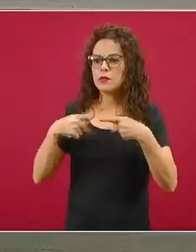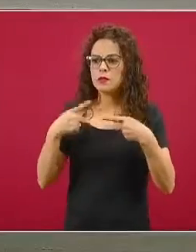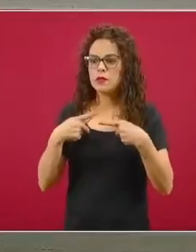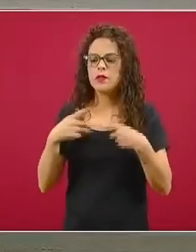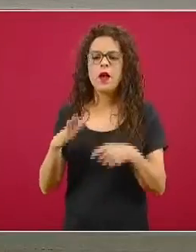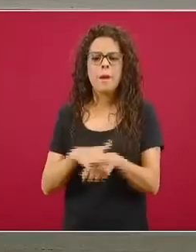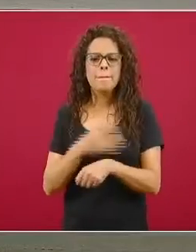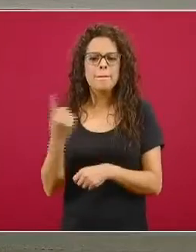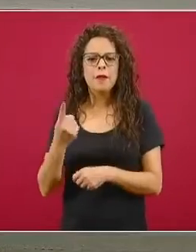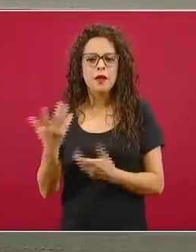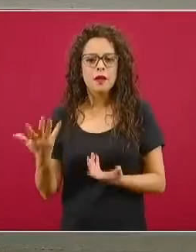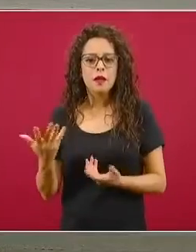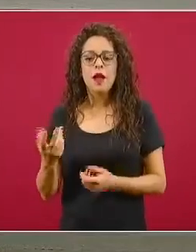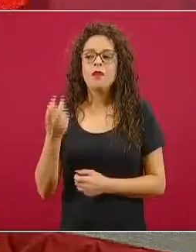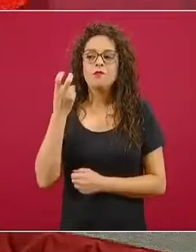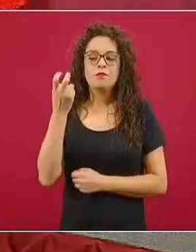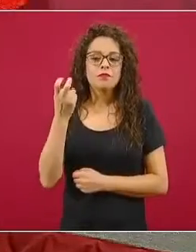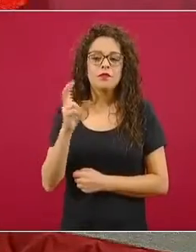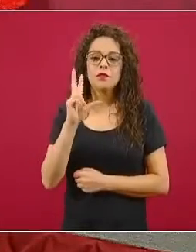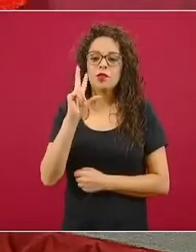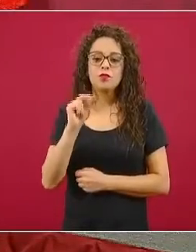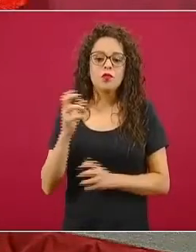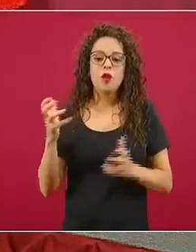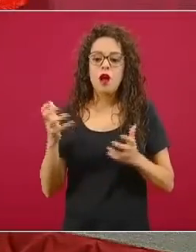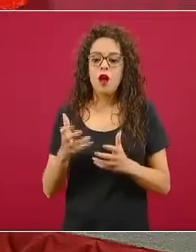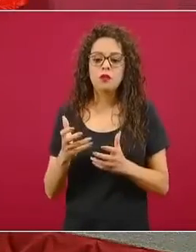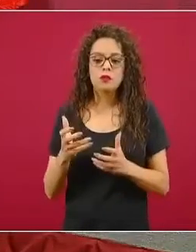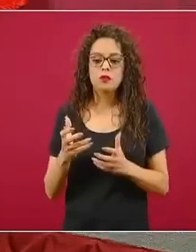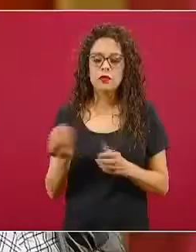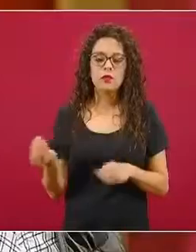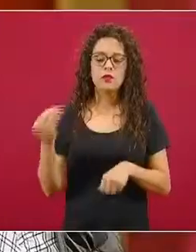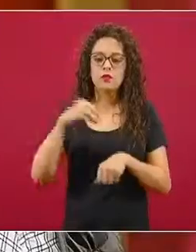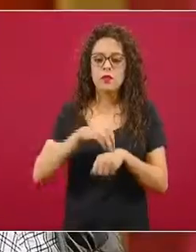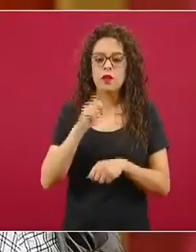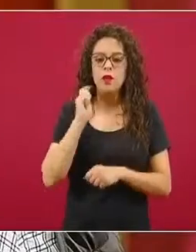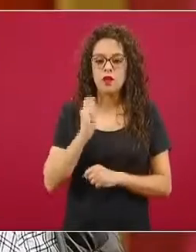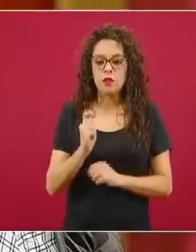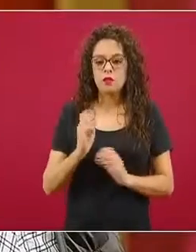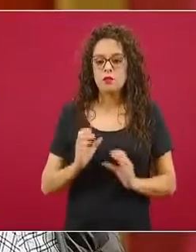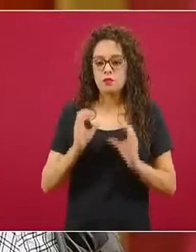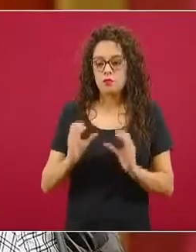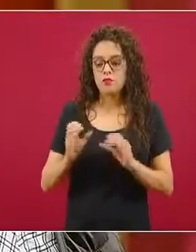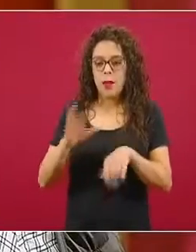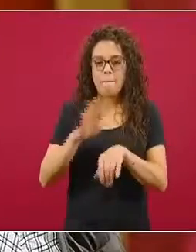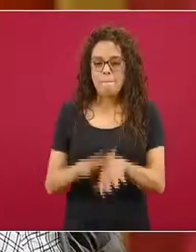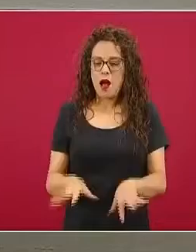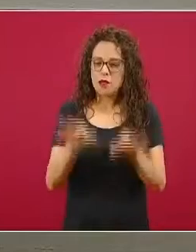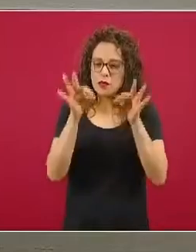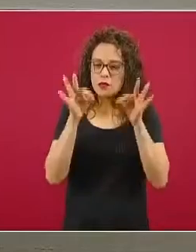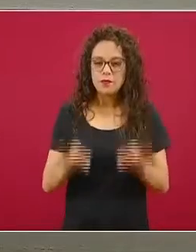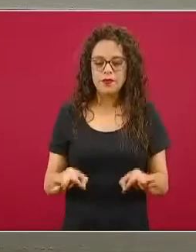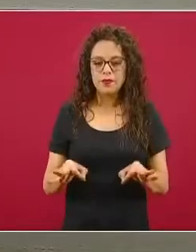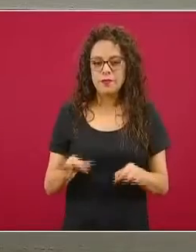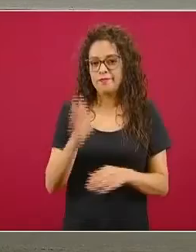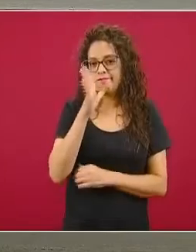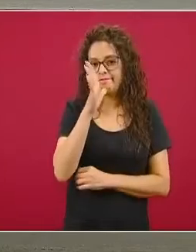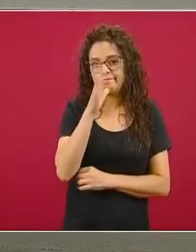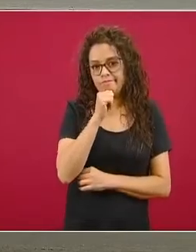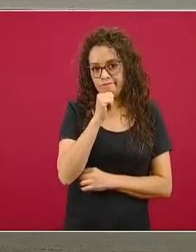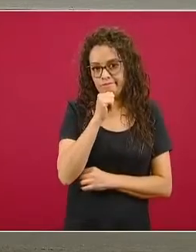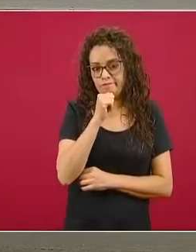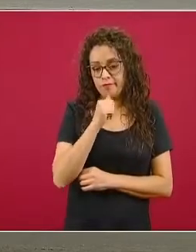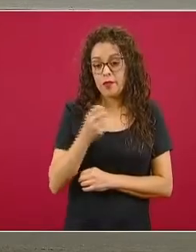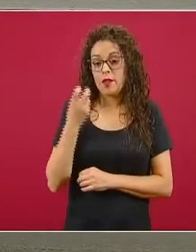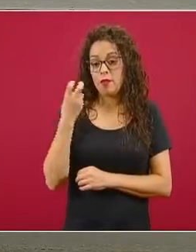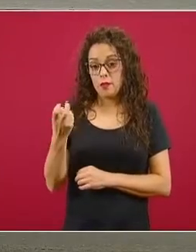es porque estas actividades no se llegaron o no se pudieron implementar de la manera más eficiente posible. Pero entonces